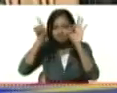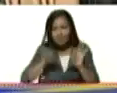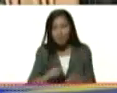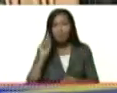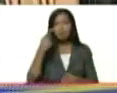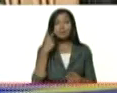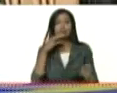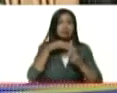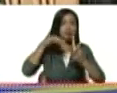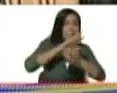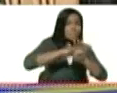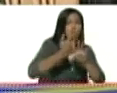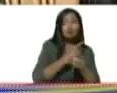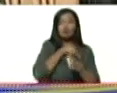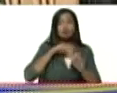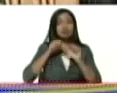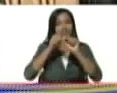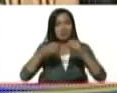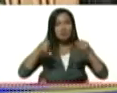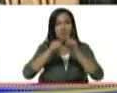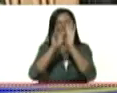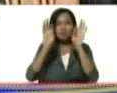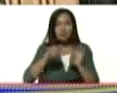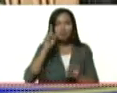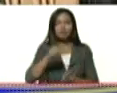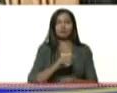se nos persigue porque mantenemos